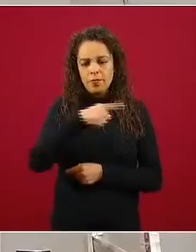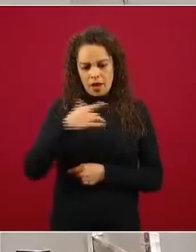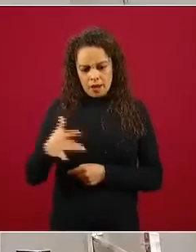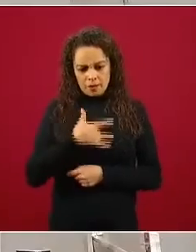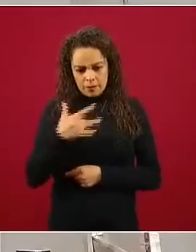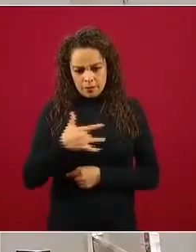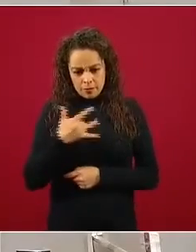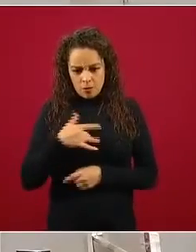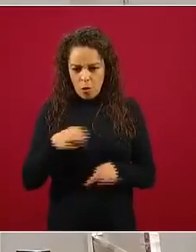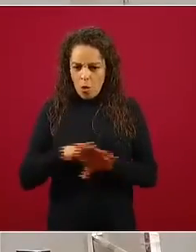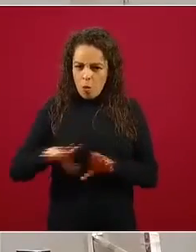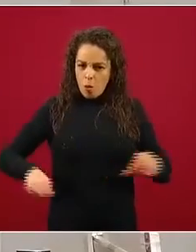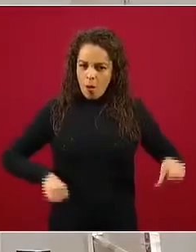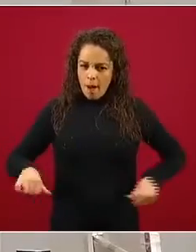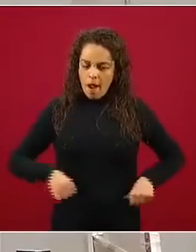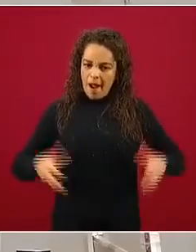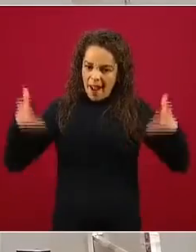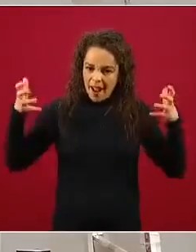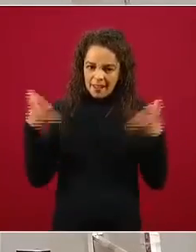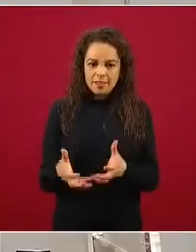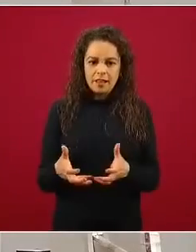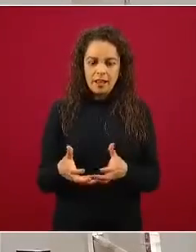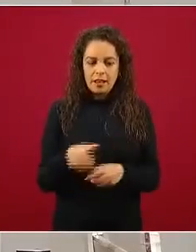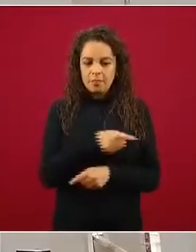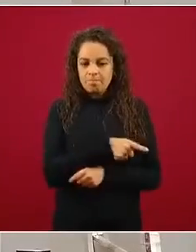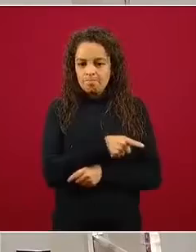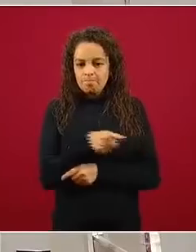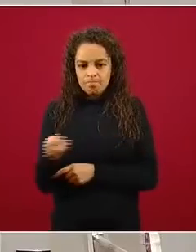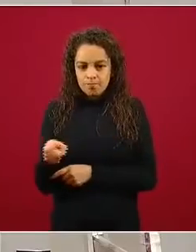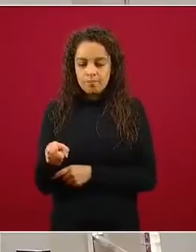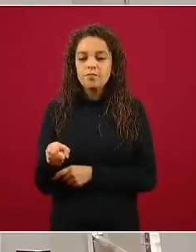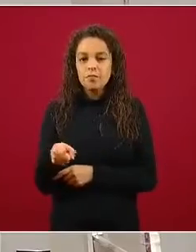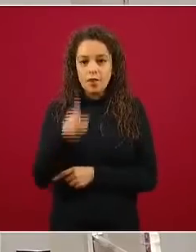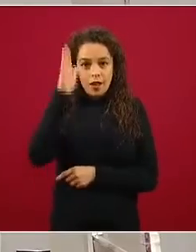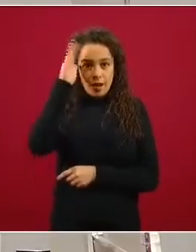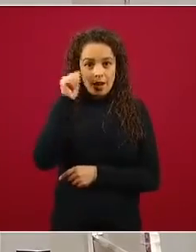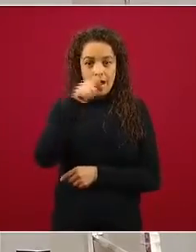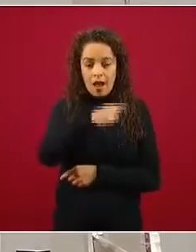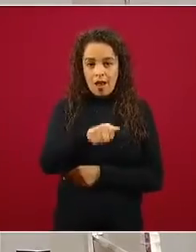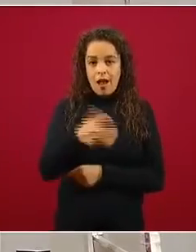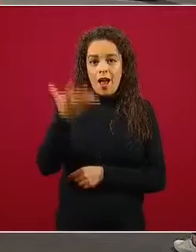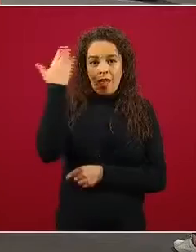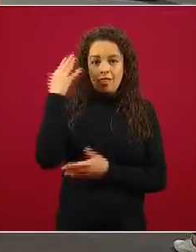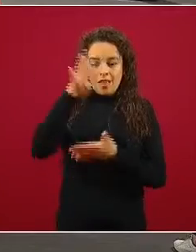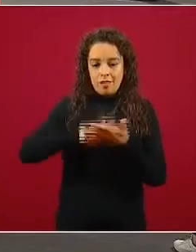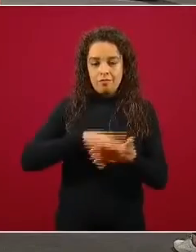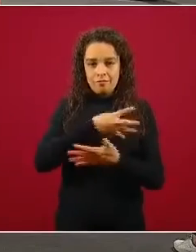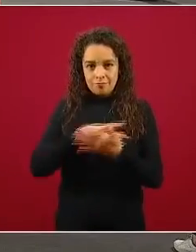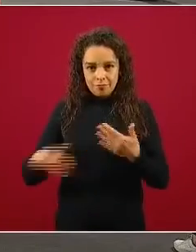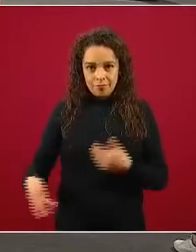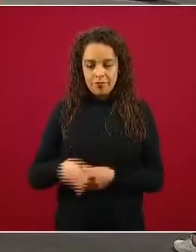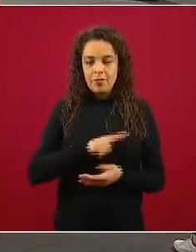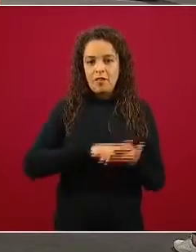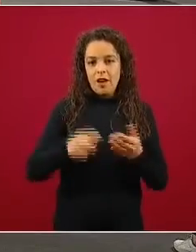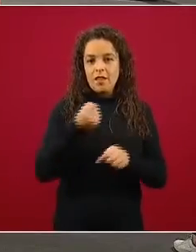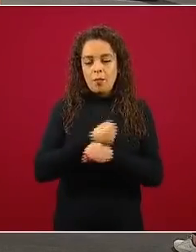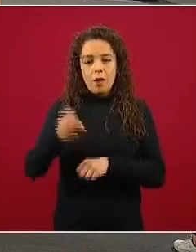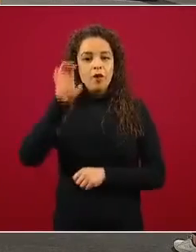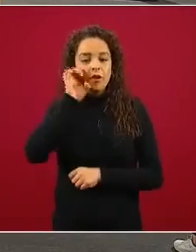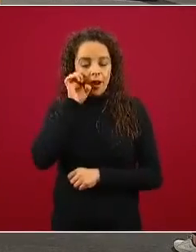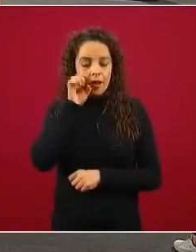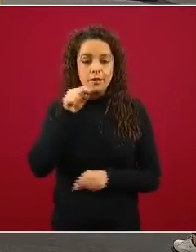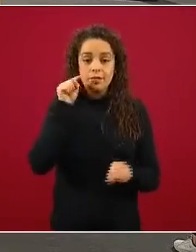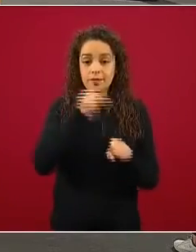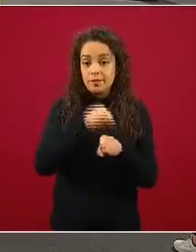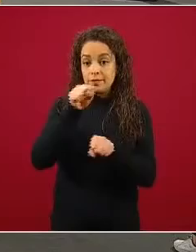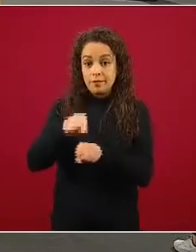focalizadas. ¿Se acuerdan de una tabla que poníamos de color verde, amarillo y naranja? Y era acciones focalizadas, en la expectativa